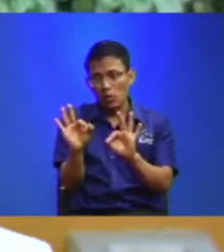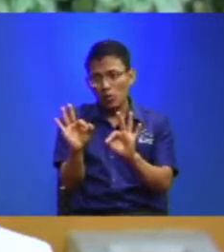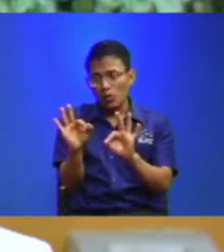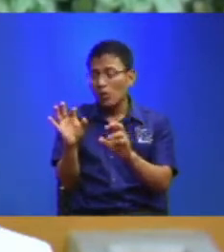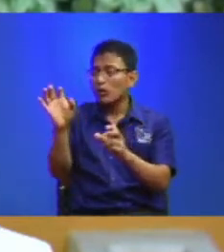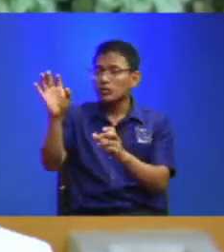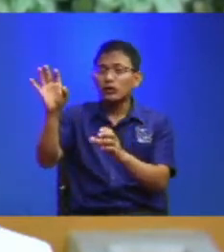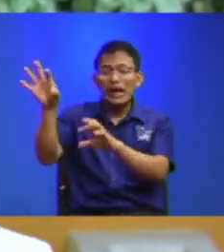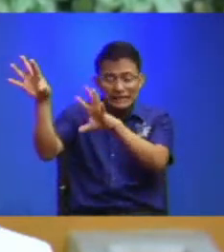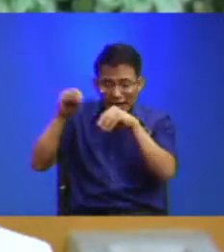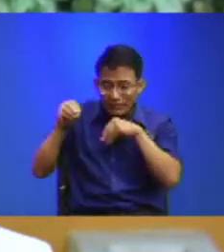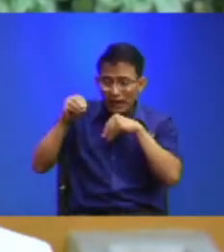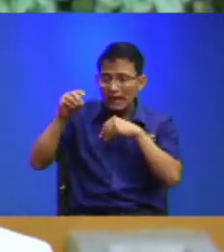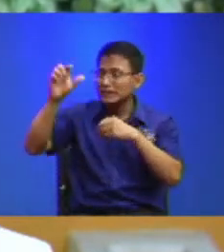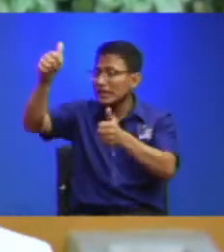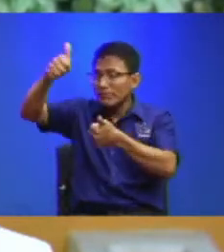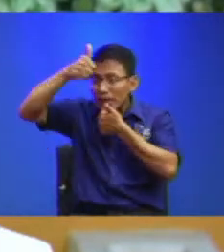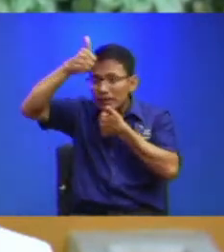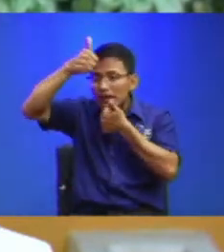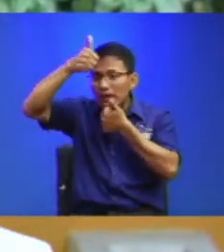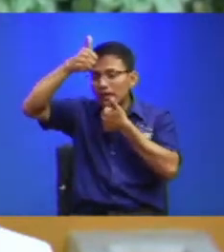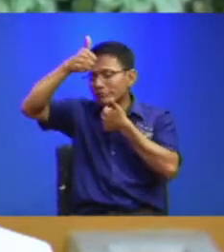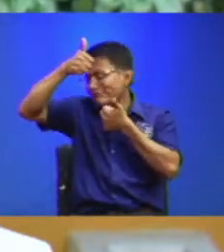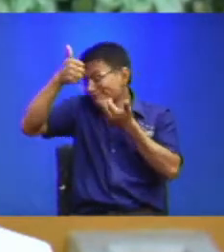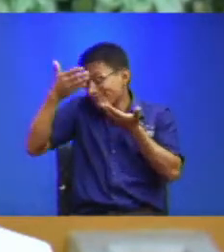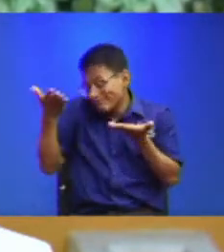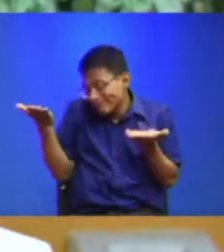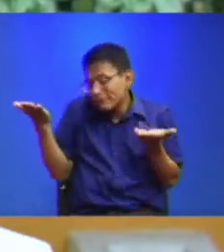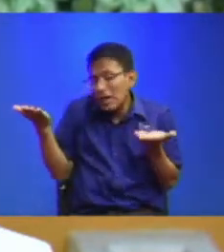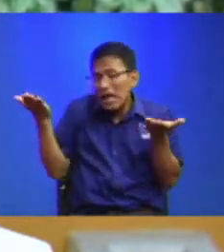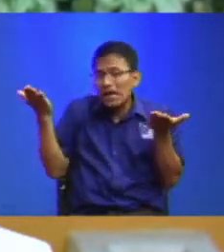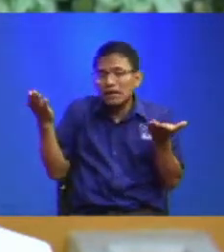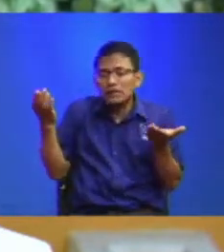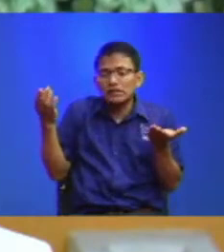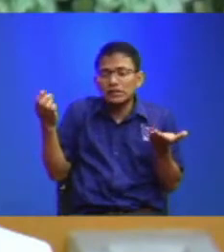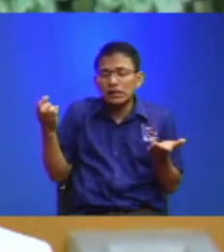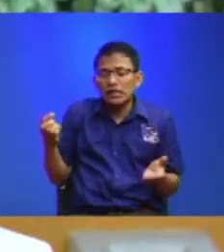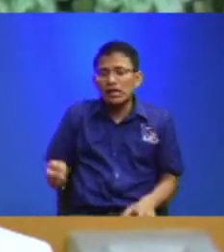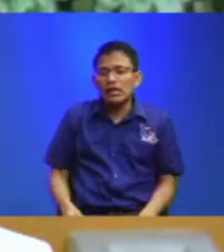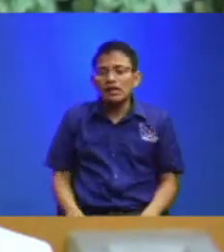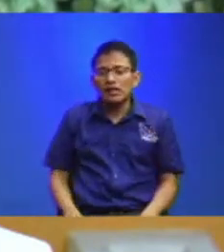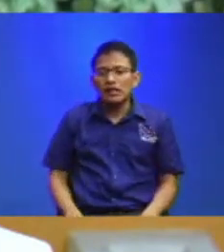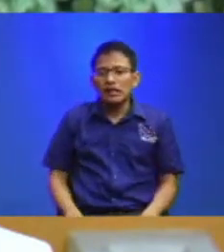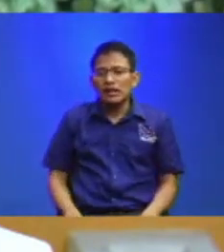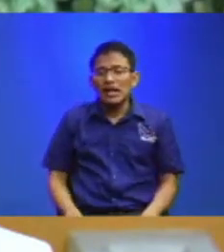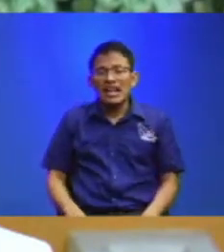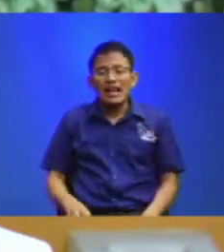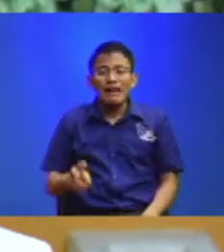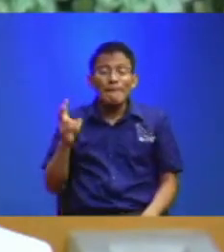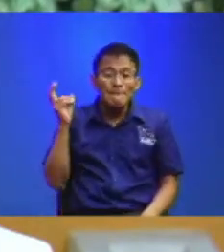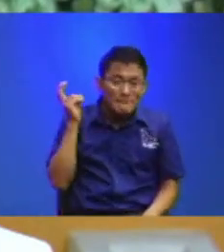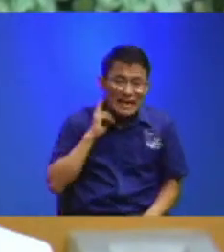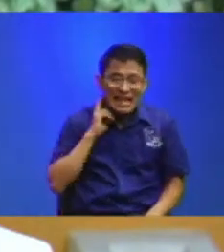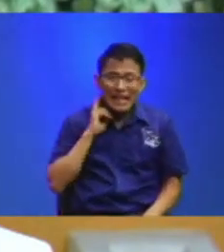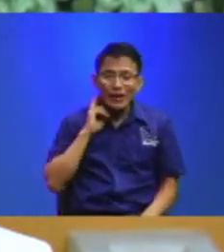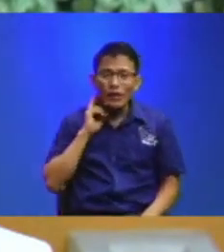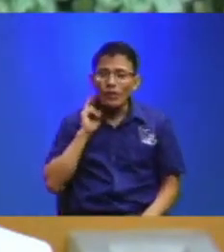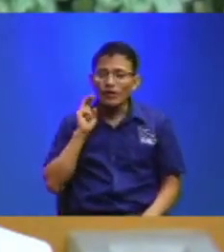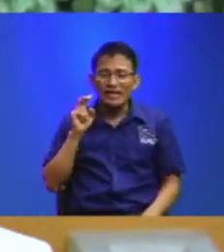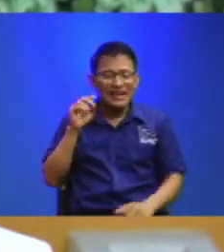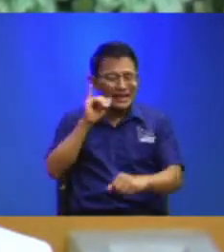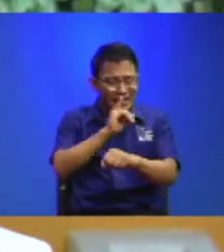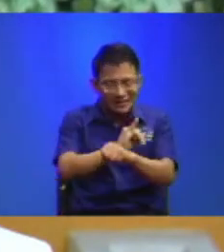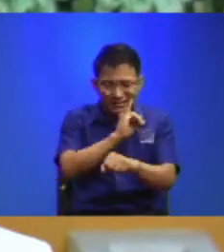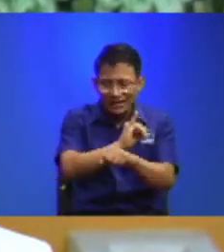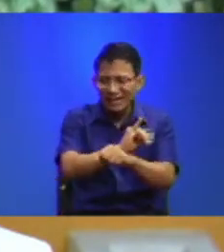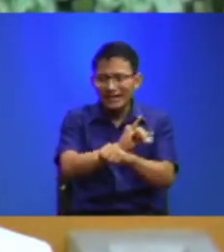Pero nosotros es necesario que lo digamos. Uno de los últimos peligros de la iglesia va a ser el ecumenismo. Téngalo